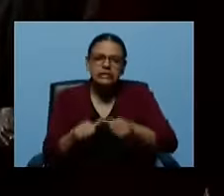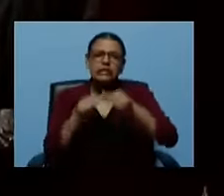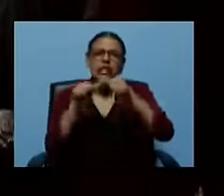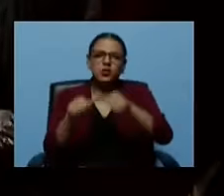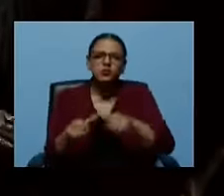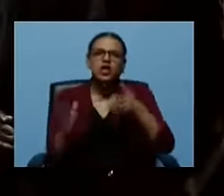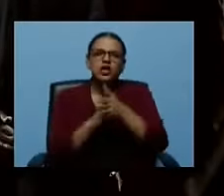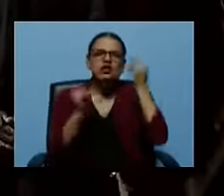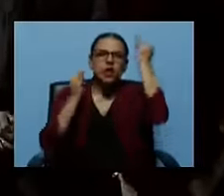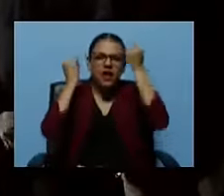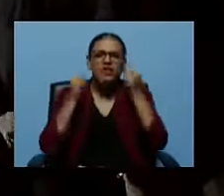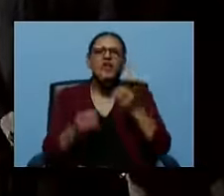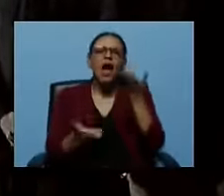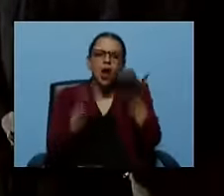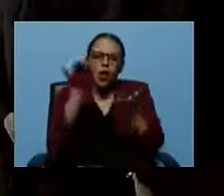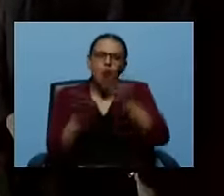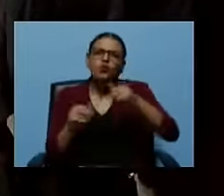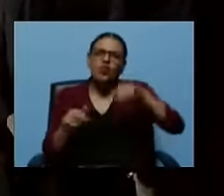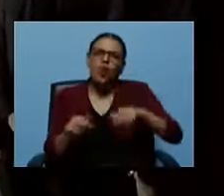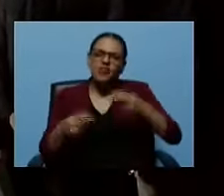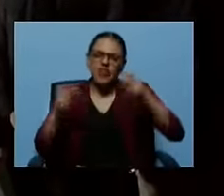en las ideas justas de la humanidad